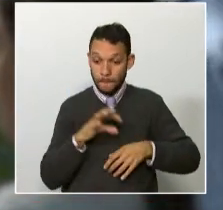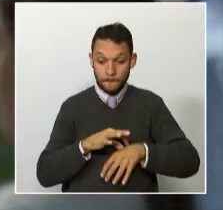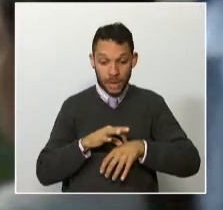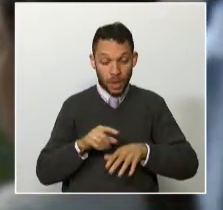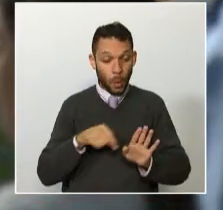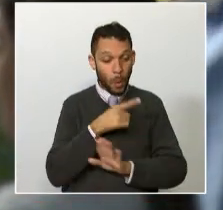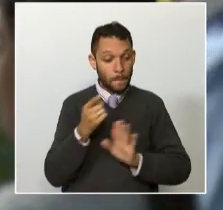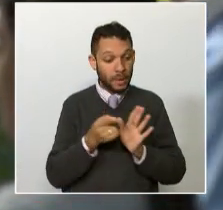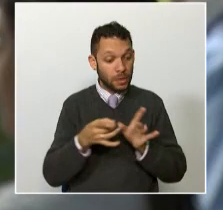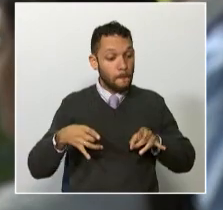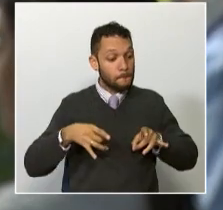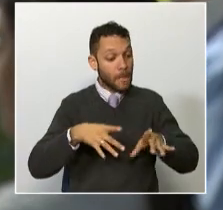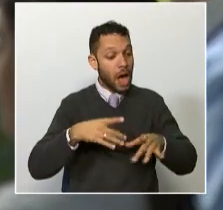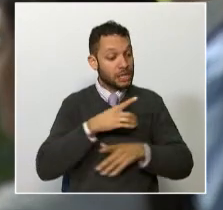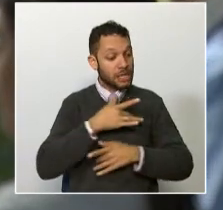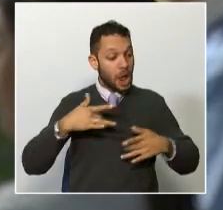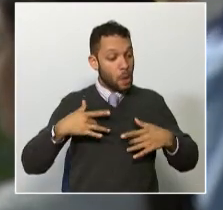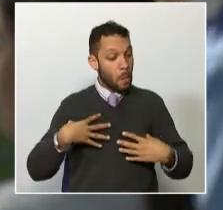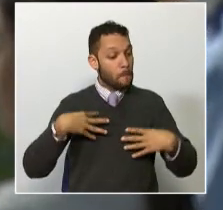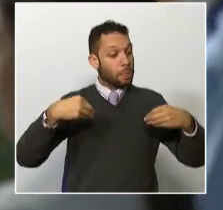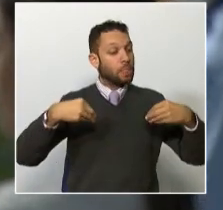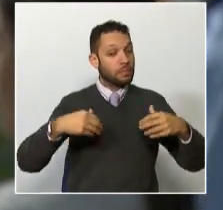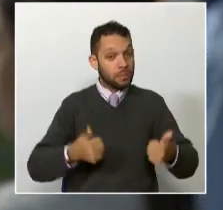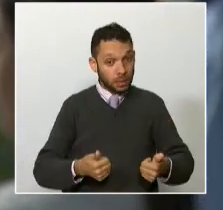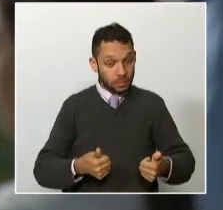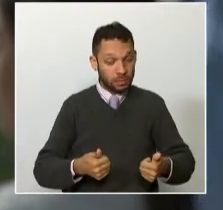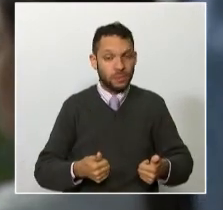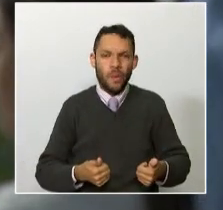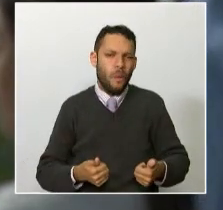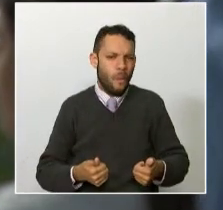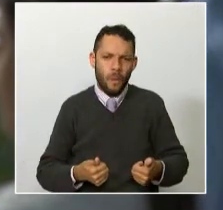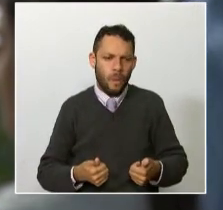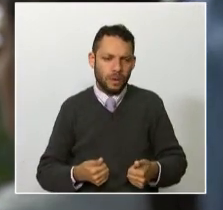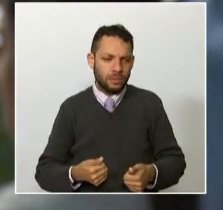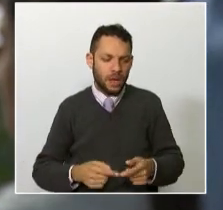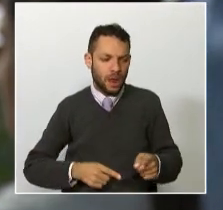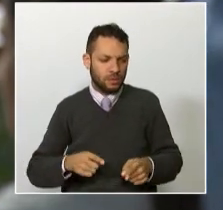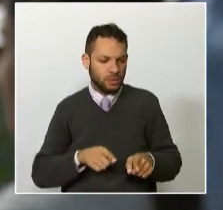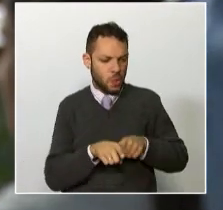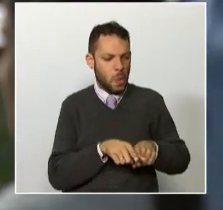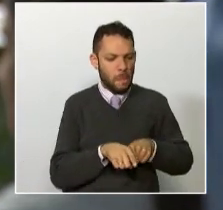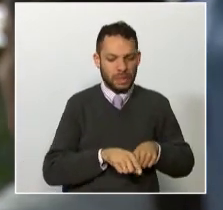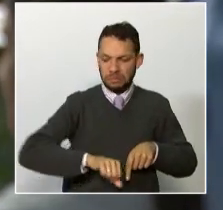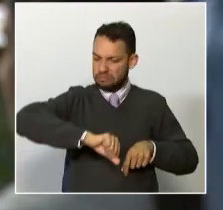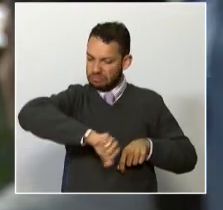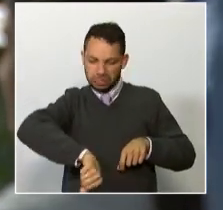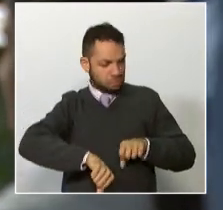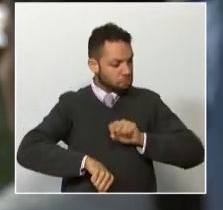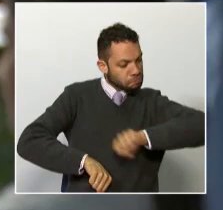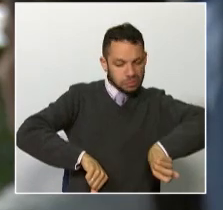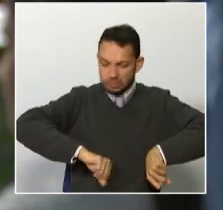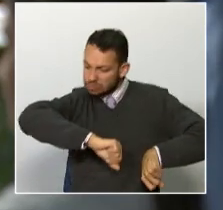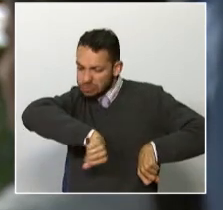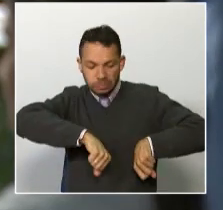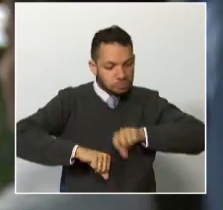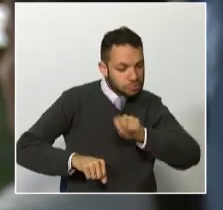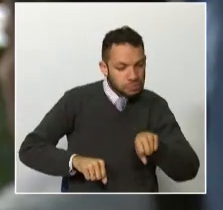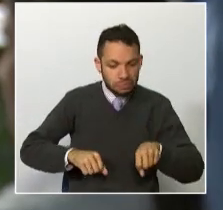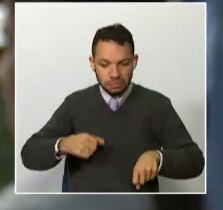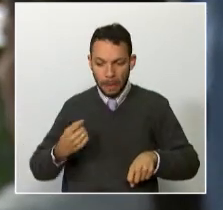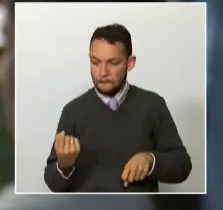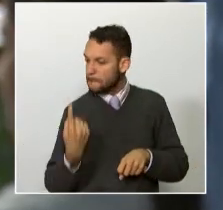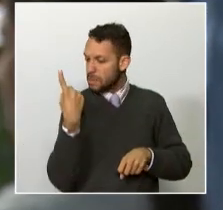verano, que nos tenemos a veces que liberar de tantos egoísmos y decir, bueno, entonces en psicoterapia hagámosle cromoterapia